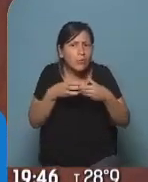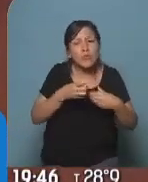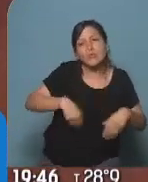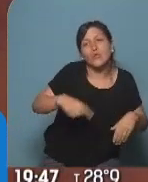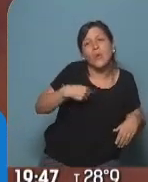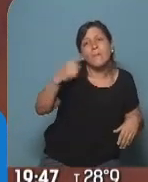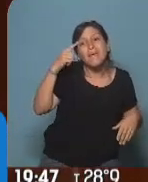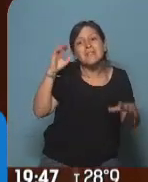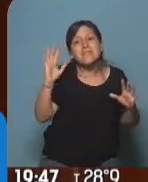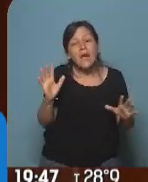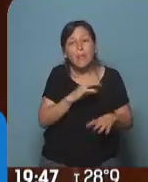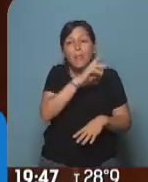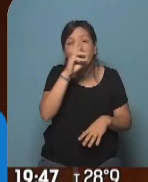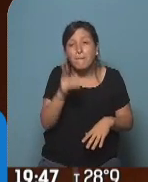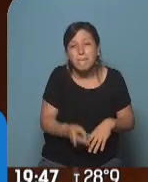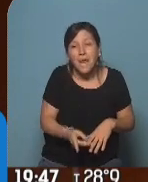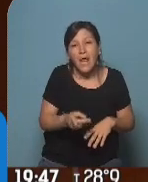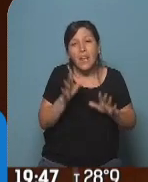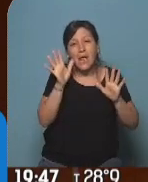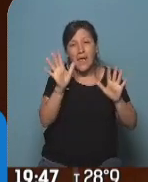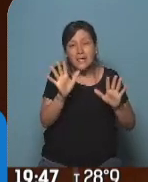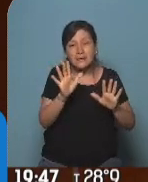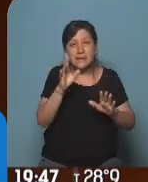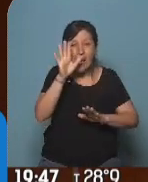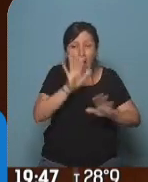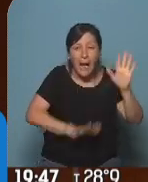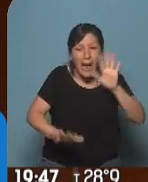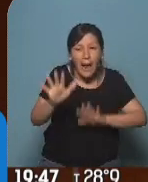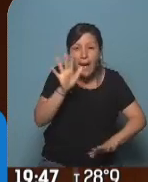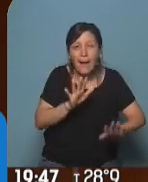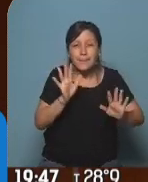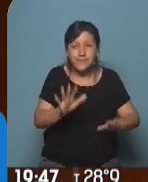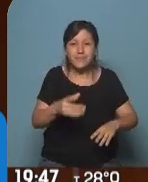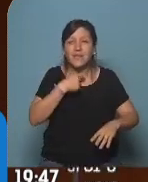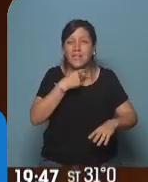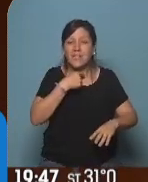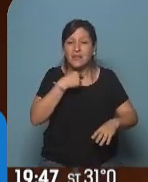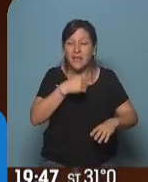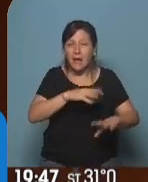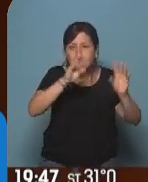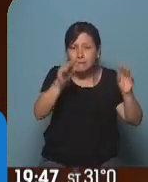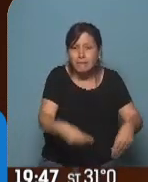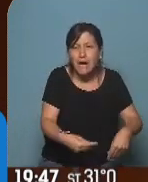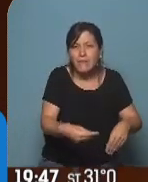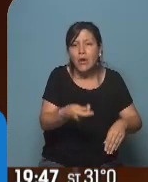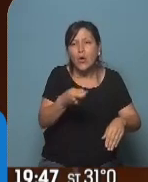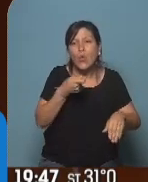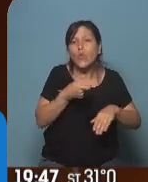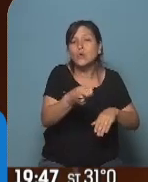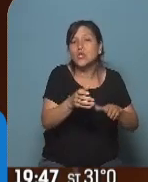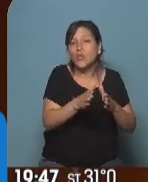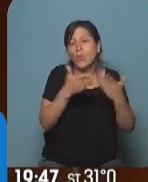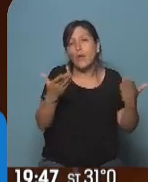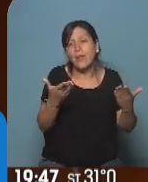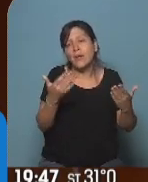que la operación montada para tirar abajo la causa de los cuadernos tienen como protagonistas